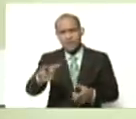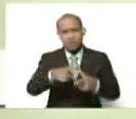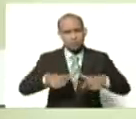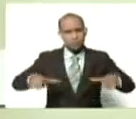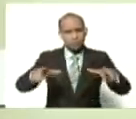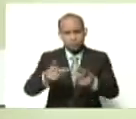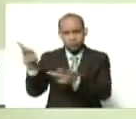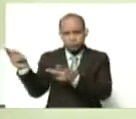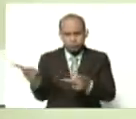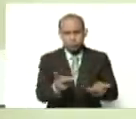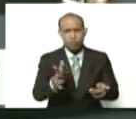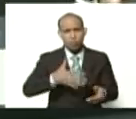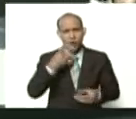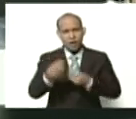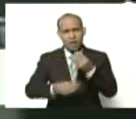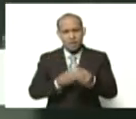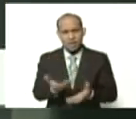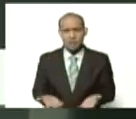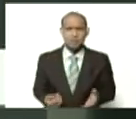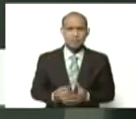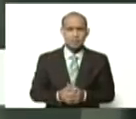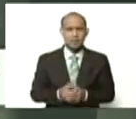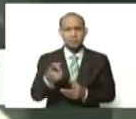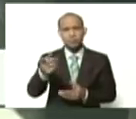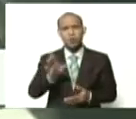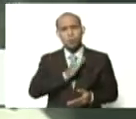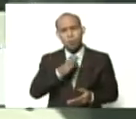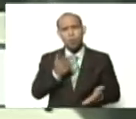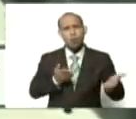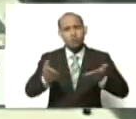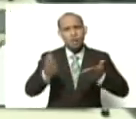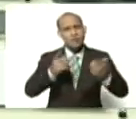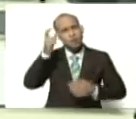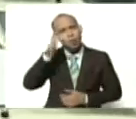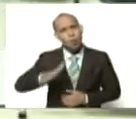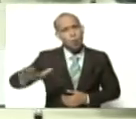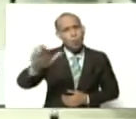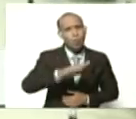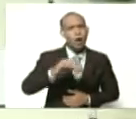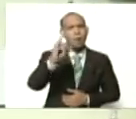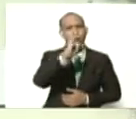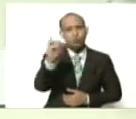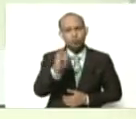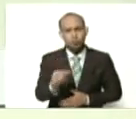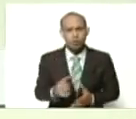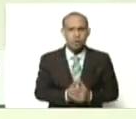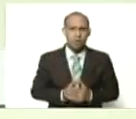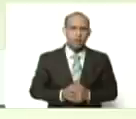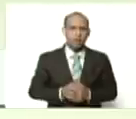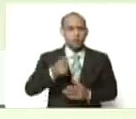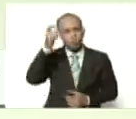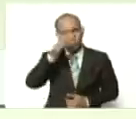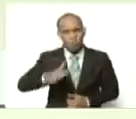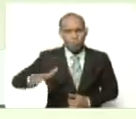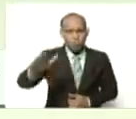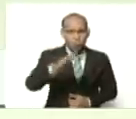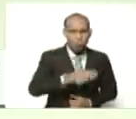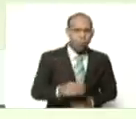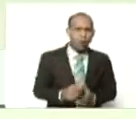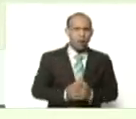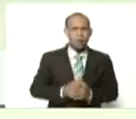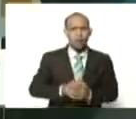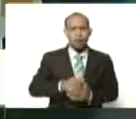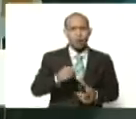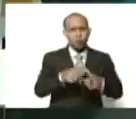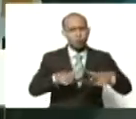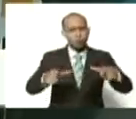espacios, de poder colocar nuevamente al servicio del pueblo zuliano, del pueblo de la zona occidental del país,